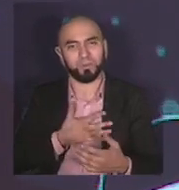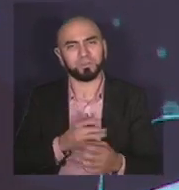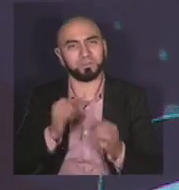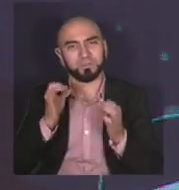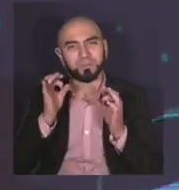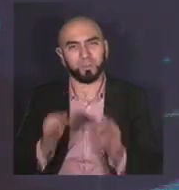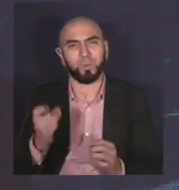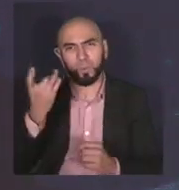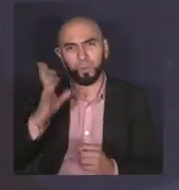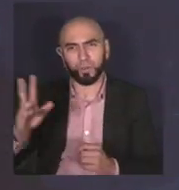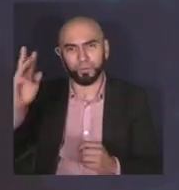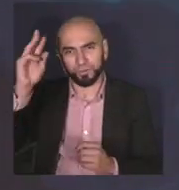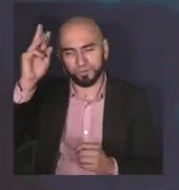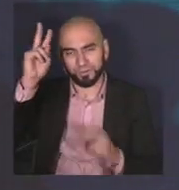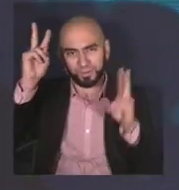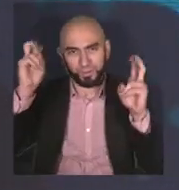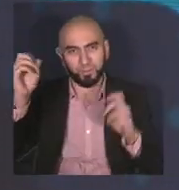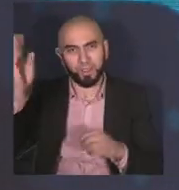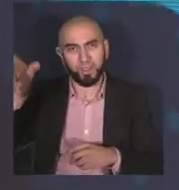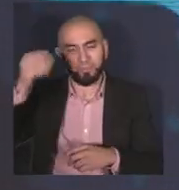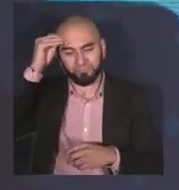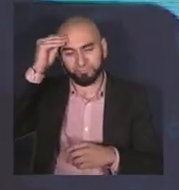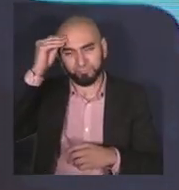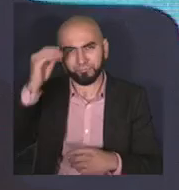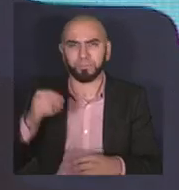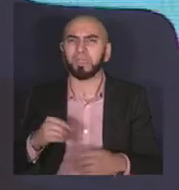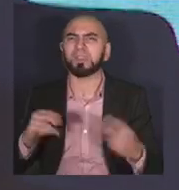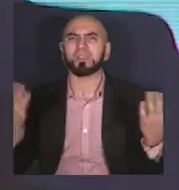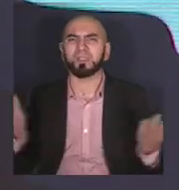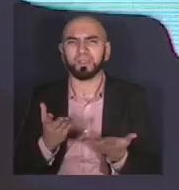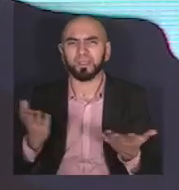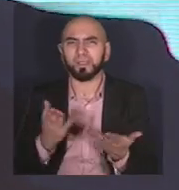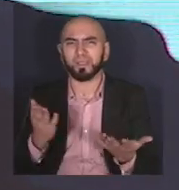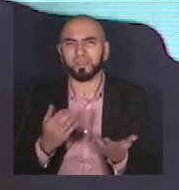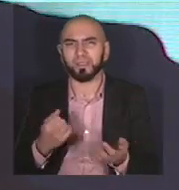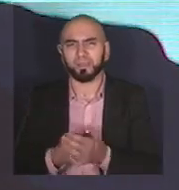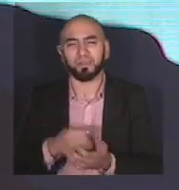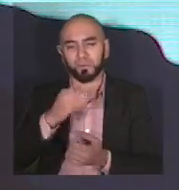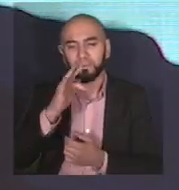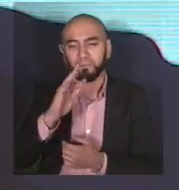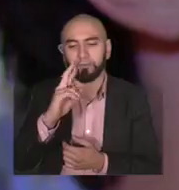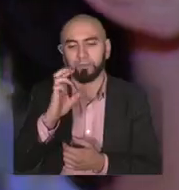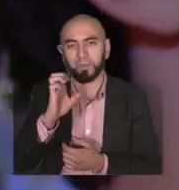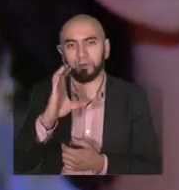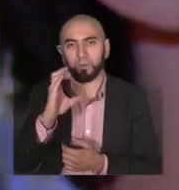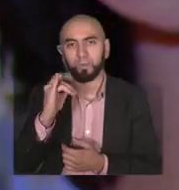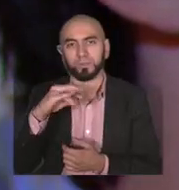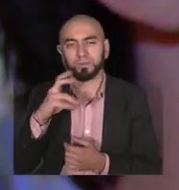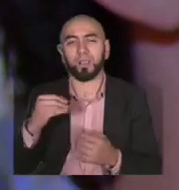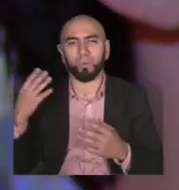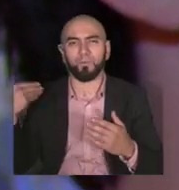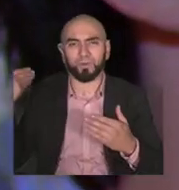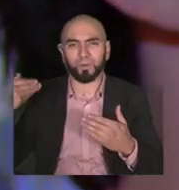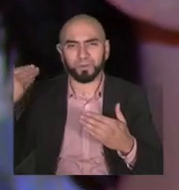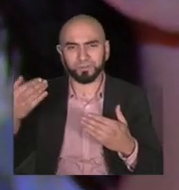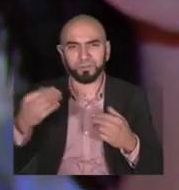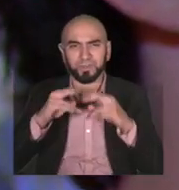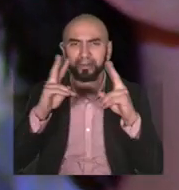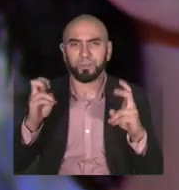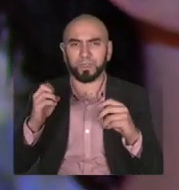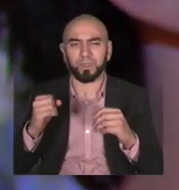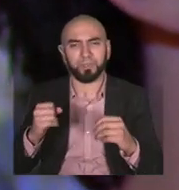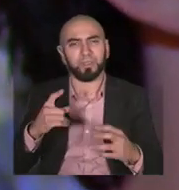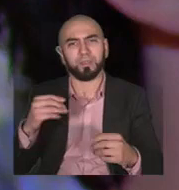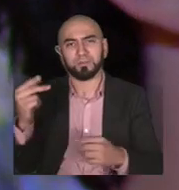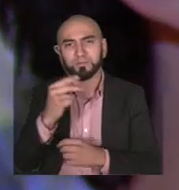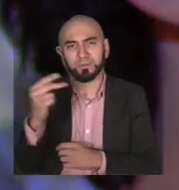acordar. Se trata de la frecuencia de las relaciones sexuales. Y yo